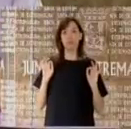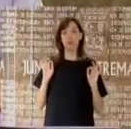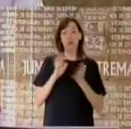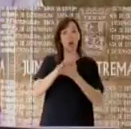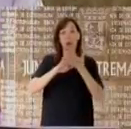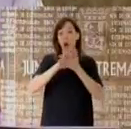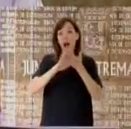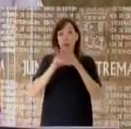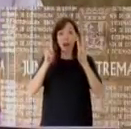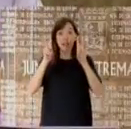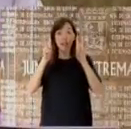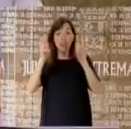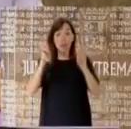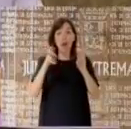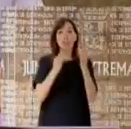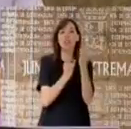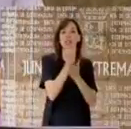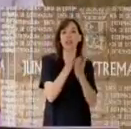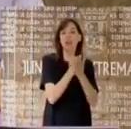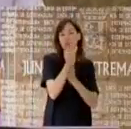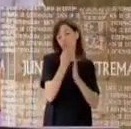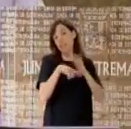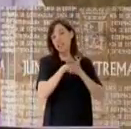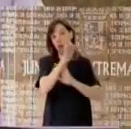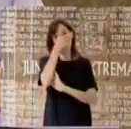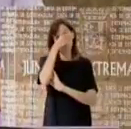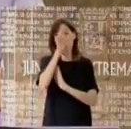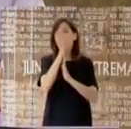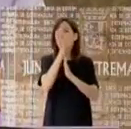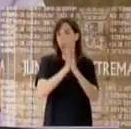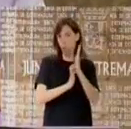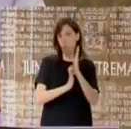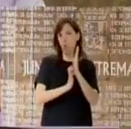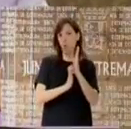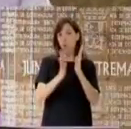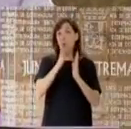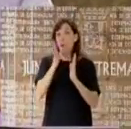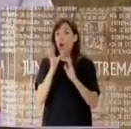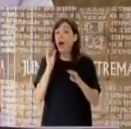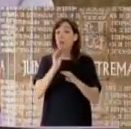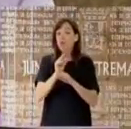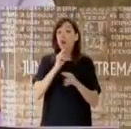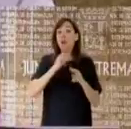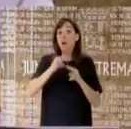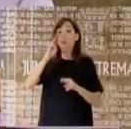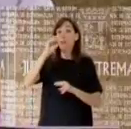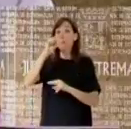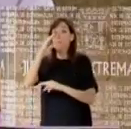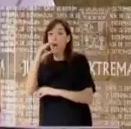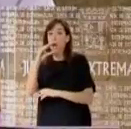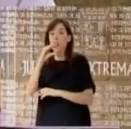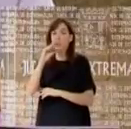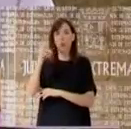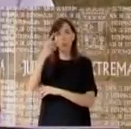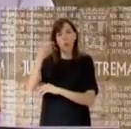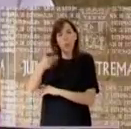de desarrollo rural, que hay un recorte del 10%, que es el segundo pilar de la PAC. Cuidado, cuidado.